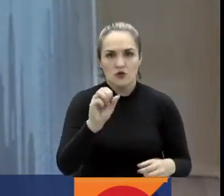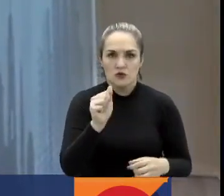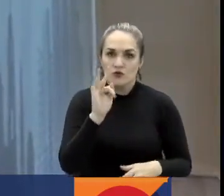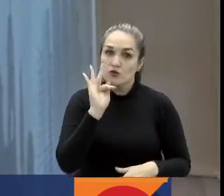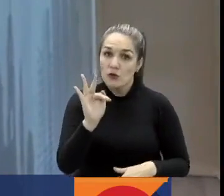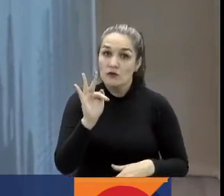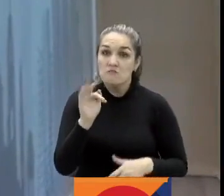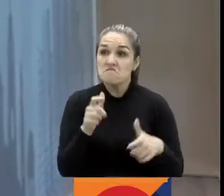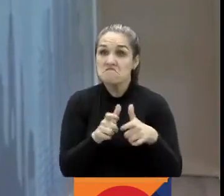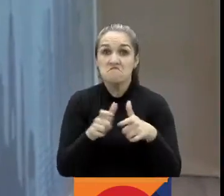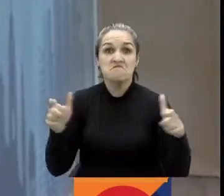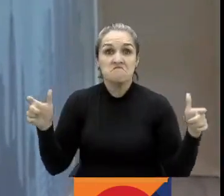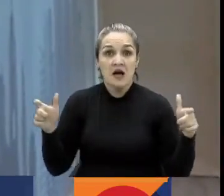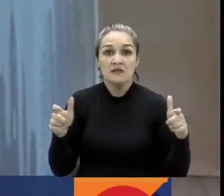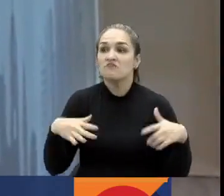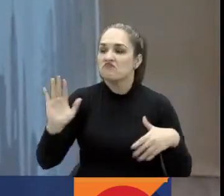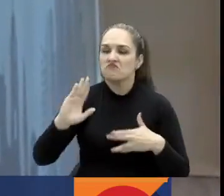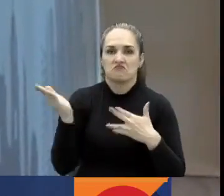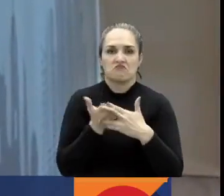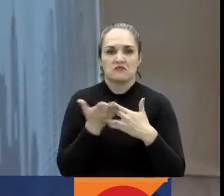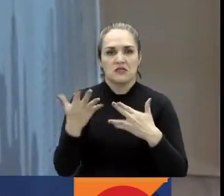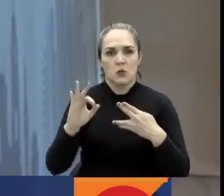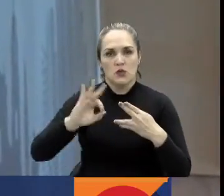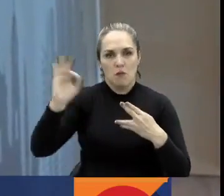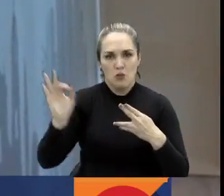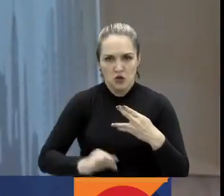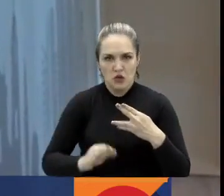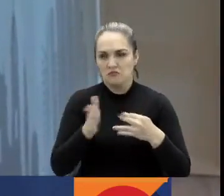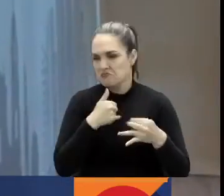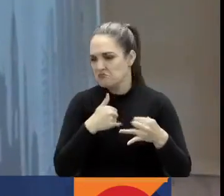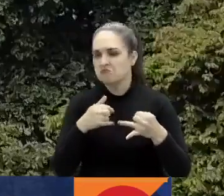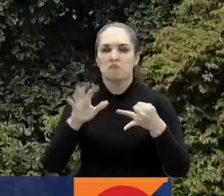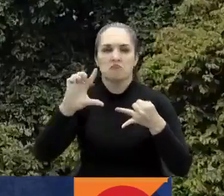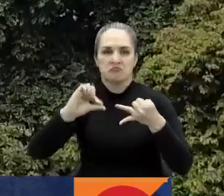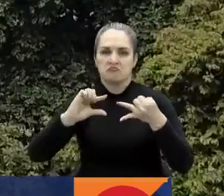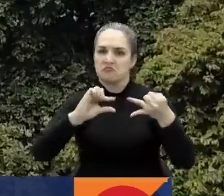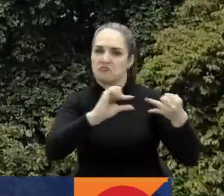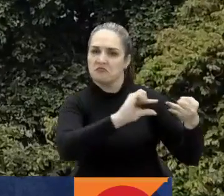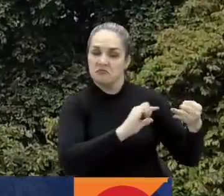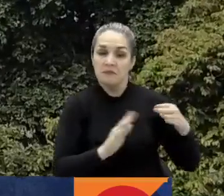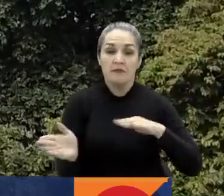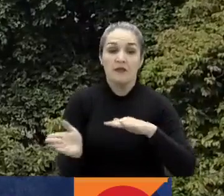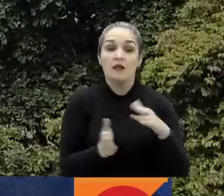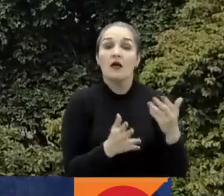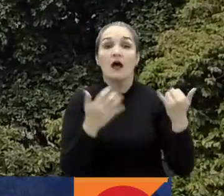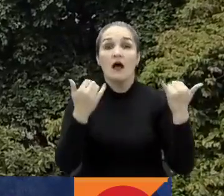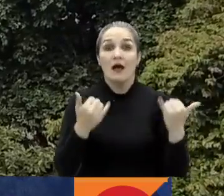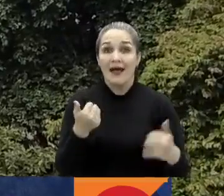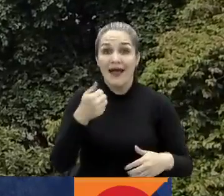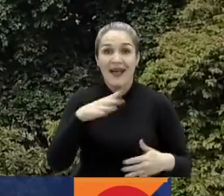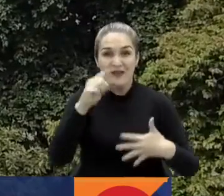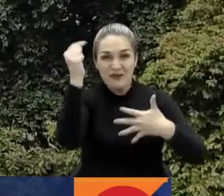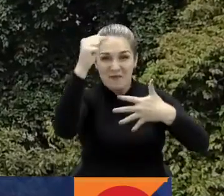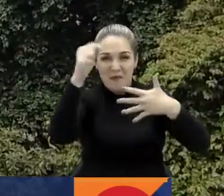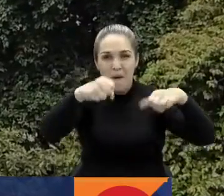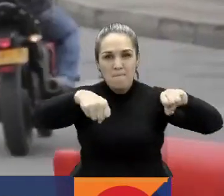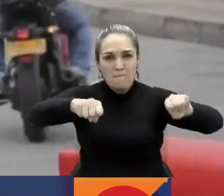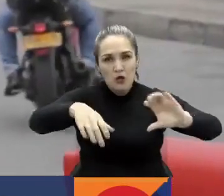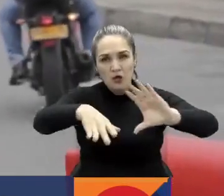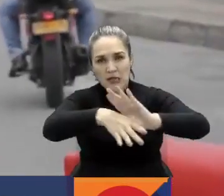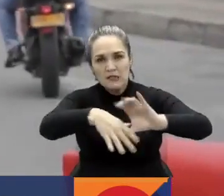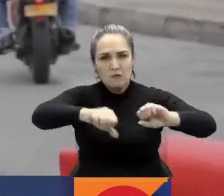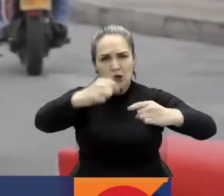mayoría de ellas con el descuento del 50% que otorgó el gobierno Nacional del total de las 14 categorías de vehículos beneficiados con